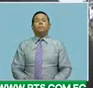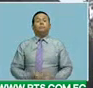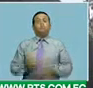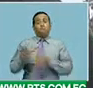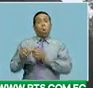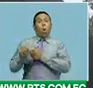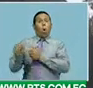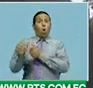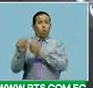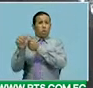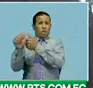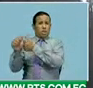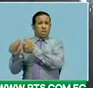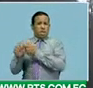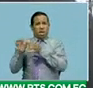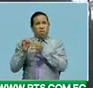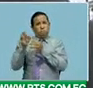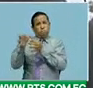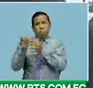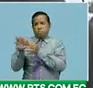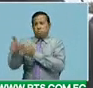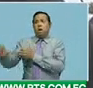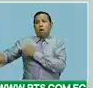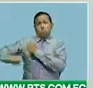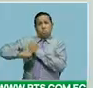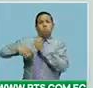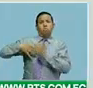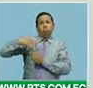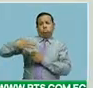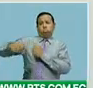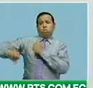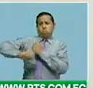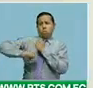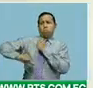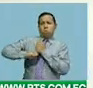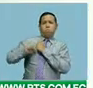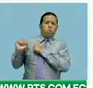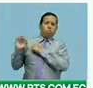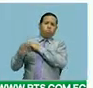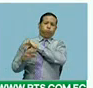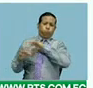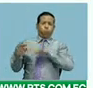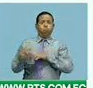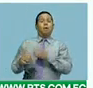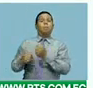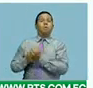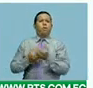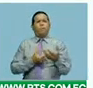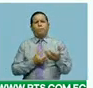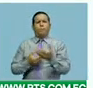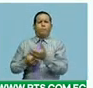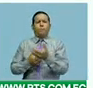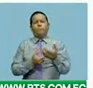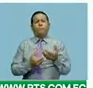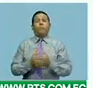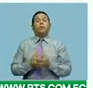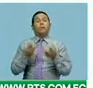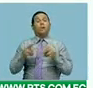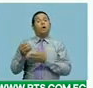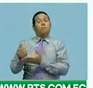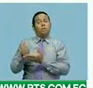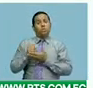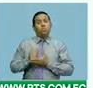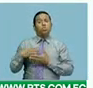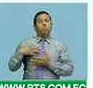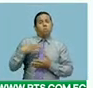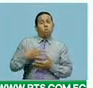aledaños que se han visto en cita acá con nosotros para poder trabajar en este incidente que tenemos de gran magnitud. Con la ayuda y colaboración de